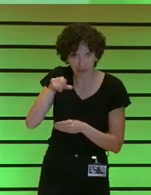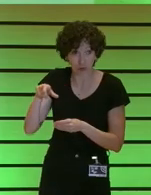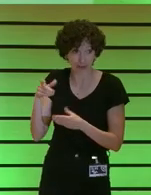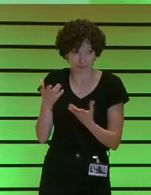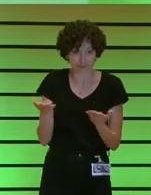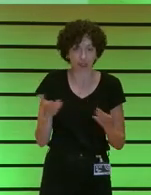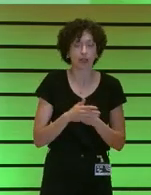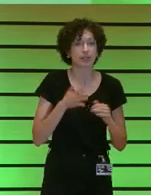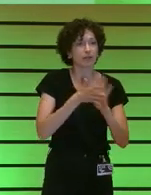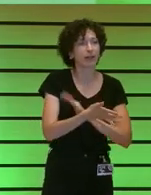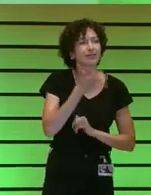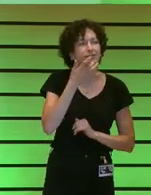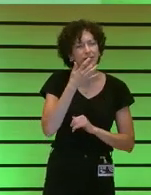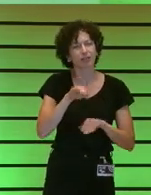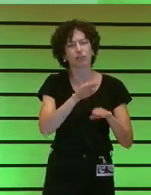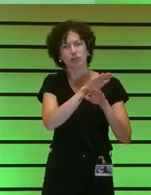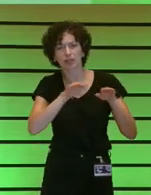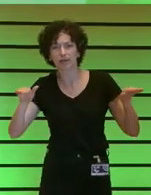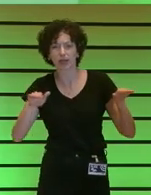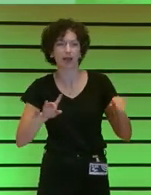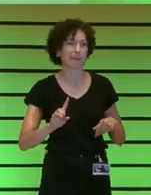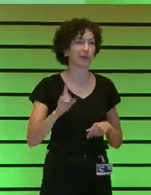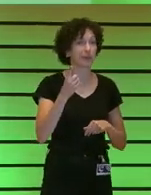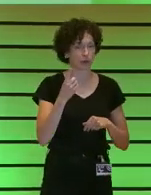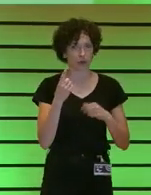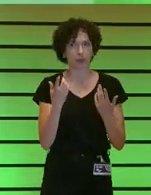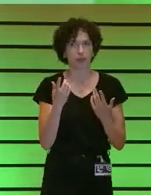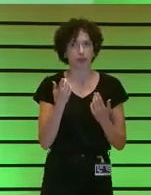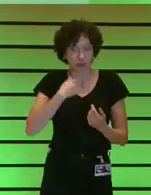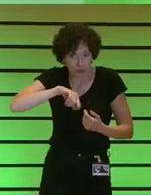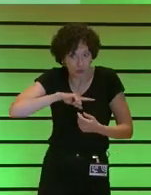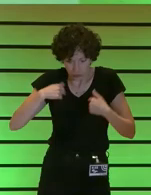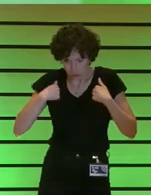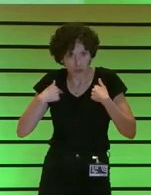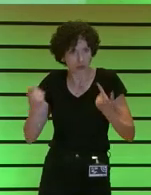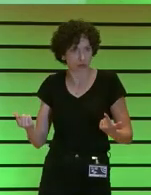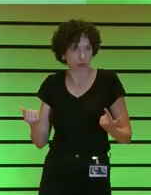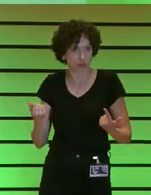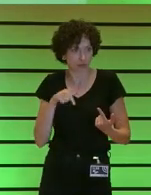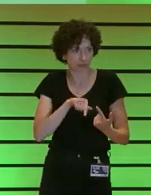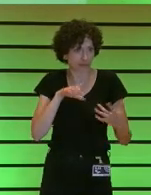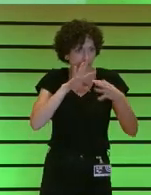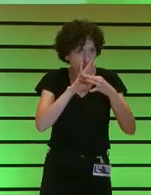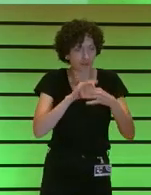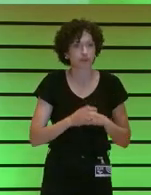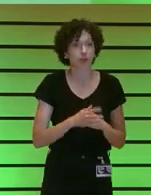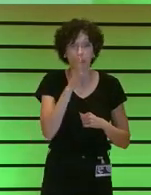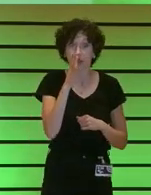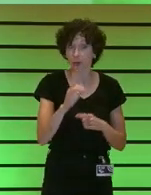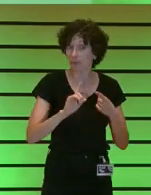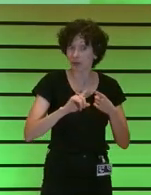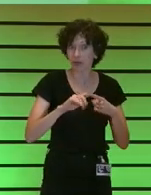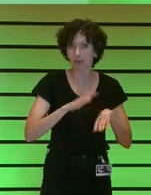por lo tanto cuando hablamos de sostenibilidad primera cuestión hablamos de nosotros mismos y de nosotras mismas primer motivo para